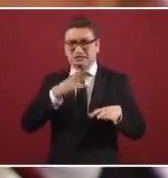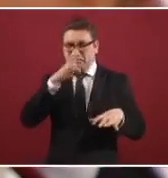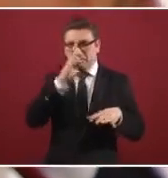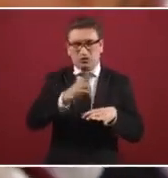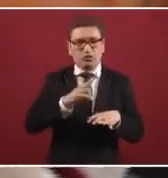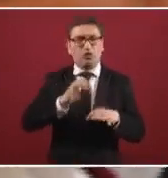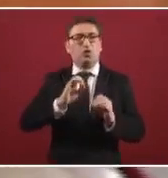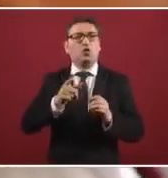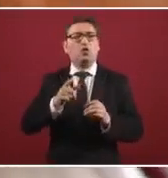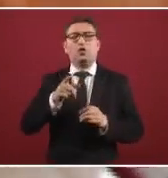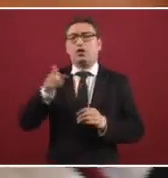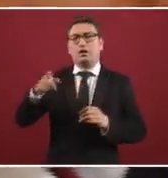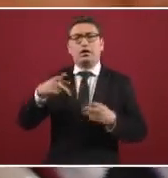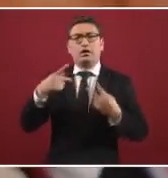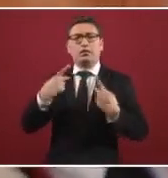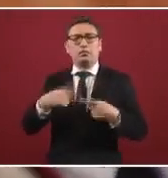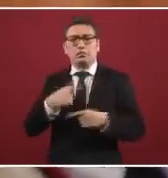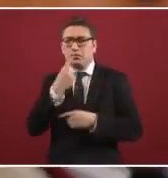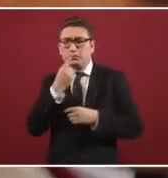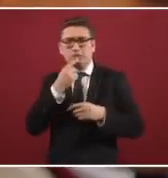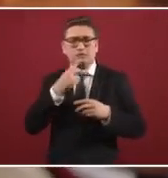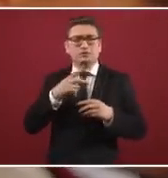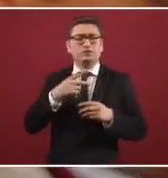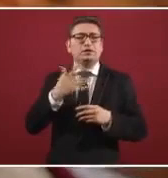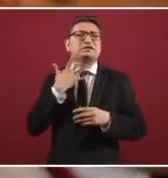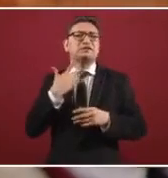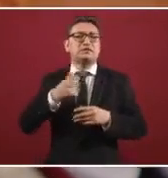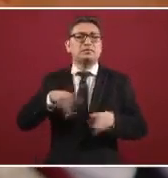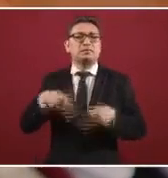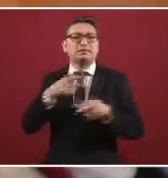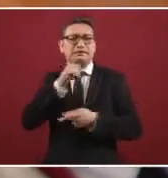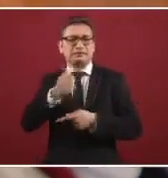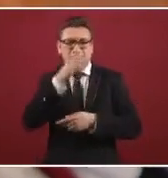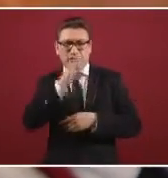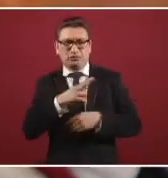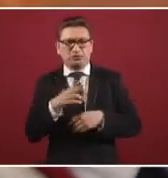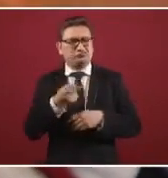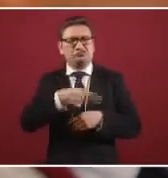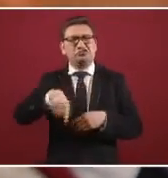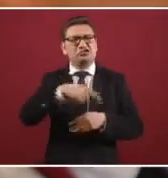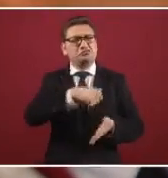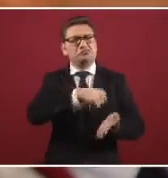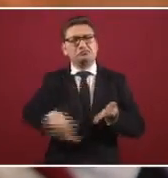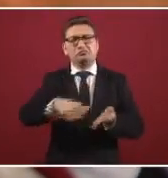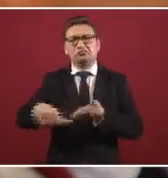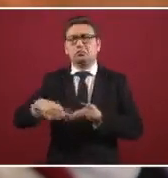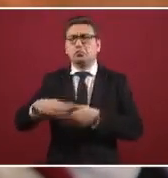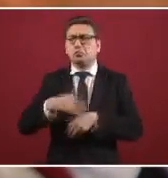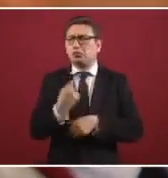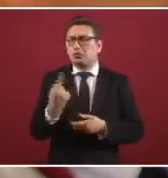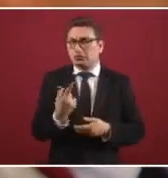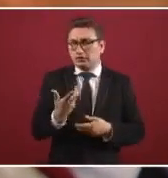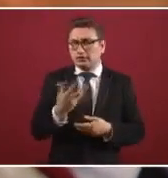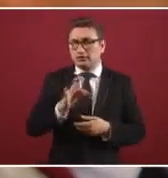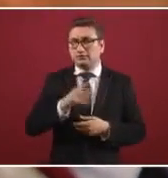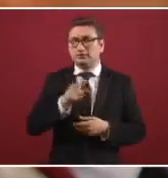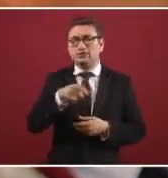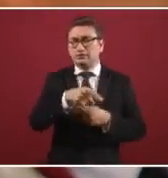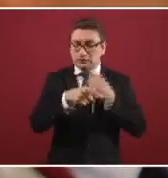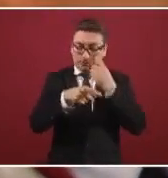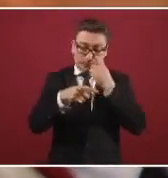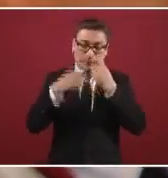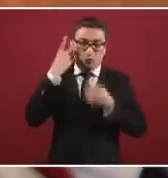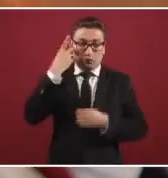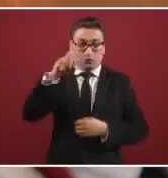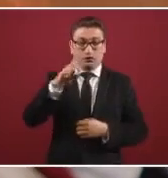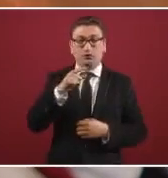federales. ¿Y por qué se tomó al final esta medida de clausurarla si no es de alguna manera poner a los dueños de las estaciones, los pone el narco contra la pared, luego